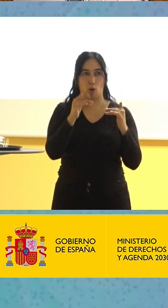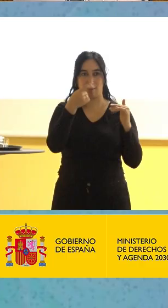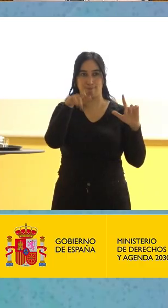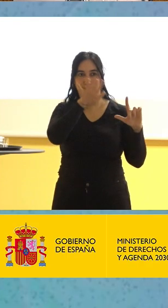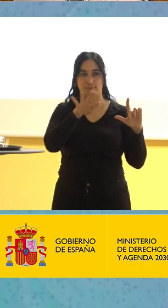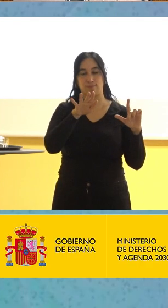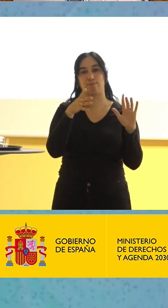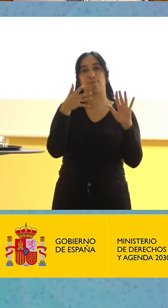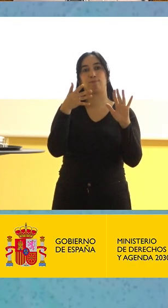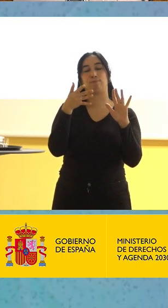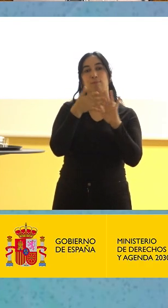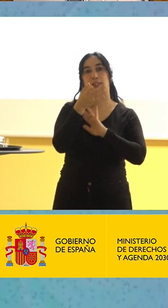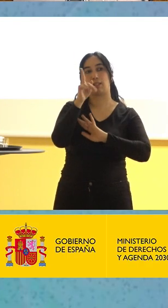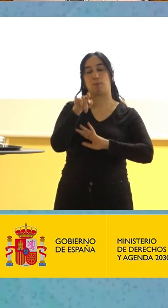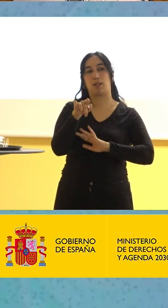aumenta, ¿no?,